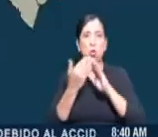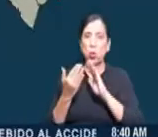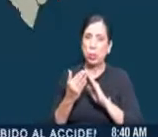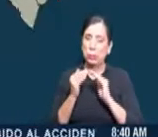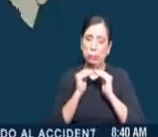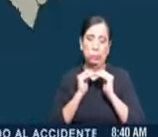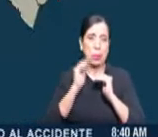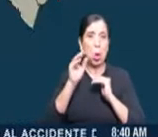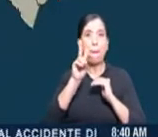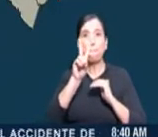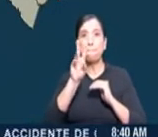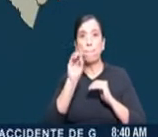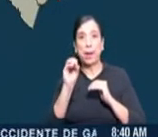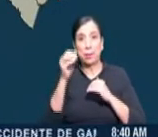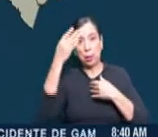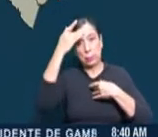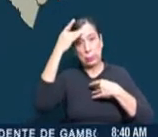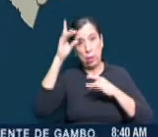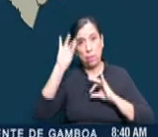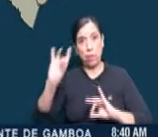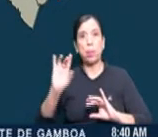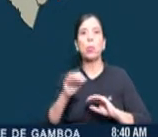de 20 casos de coronavirus.